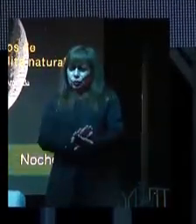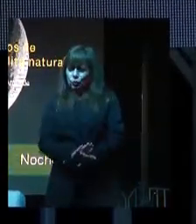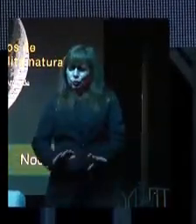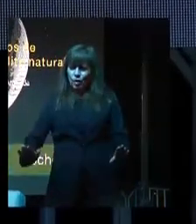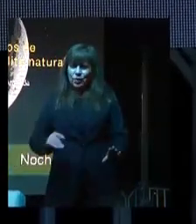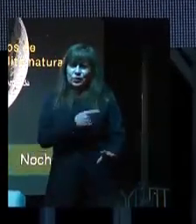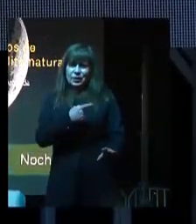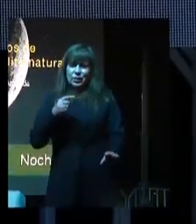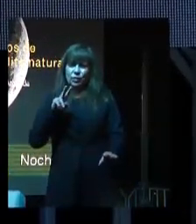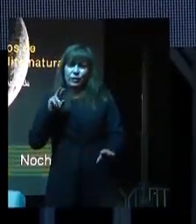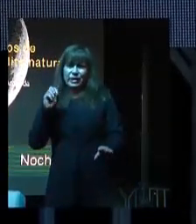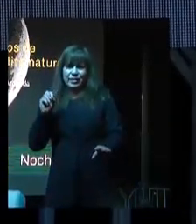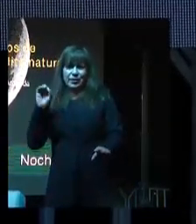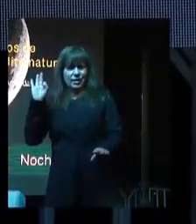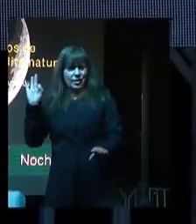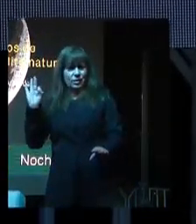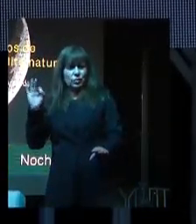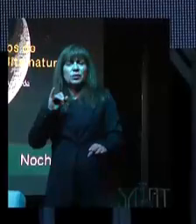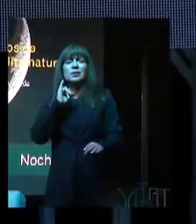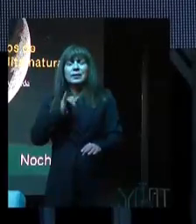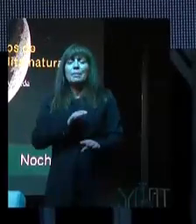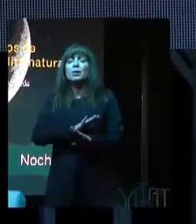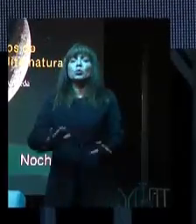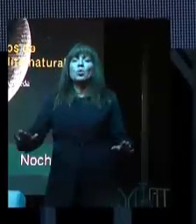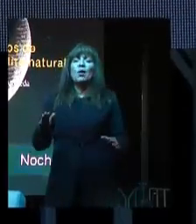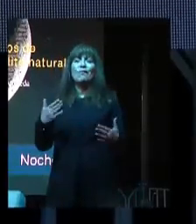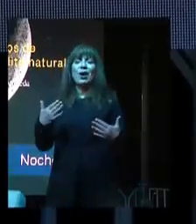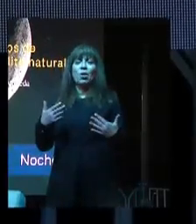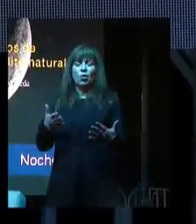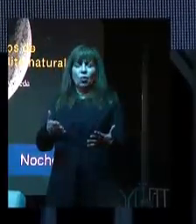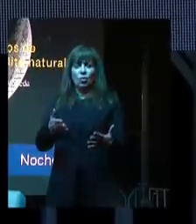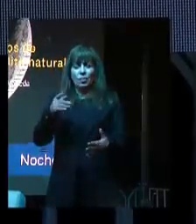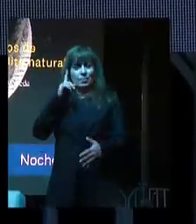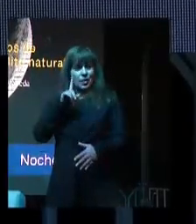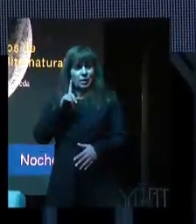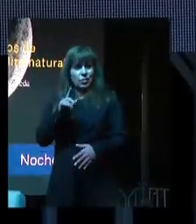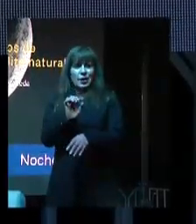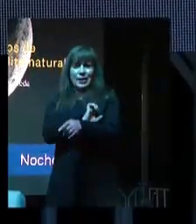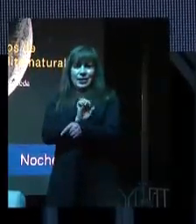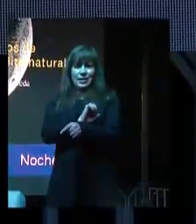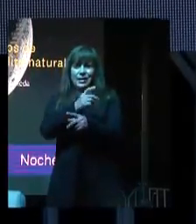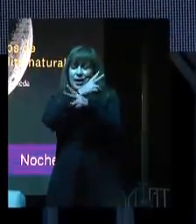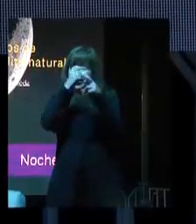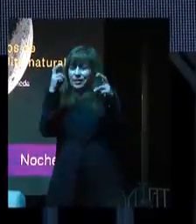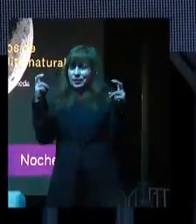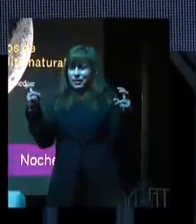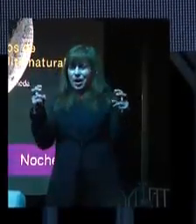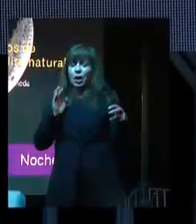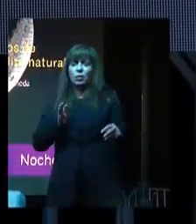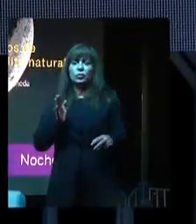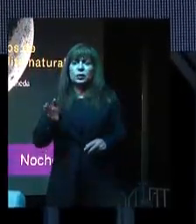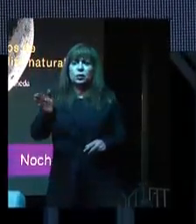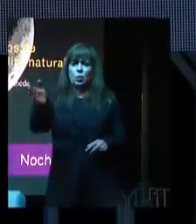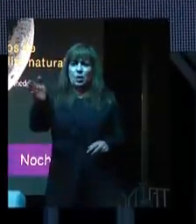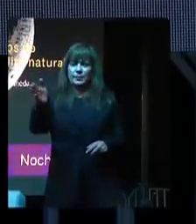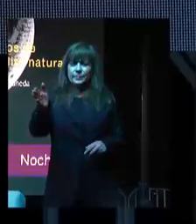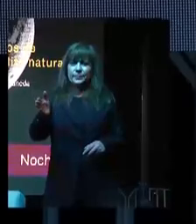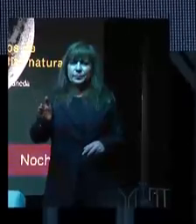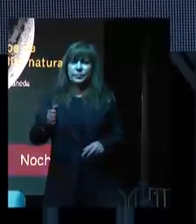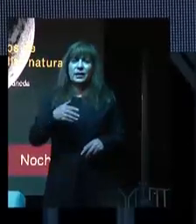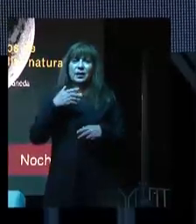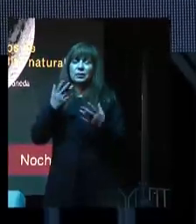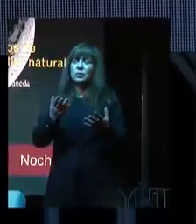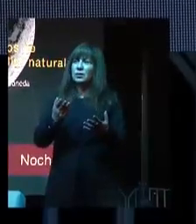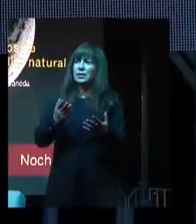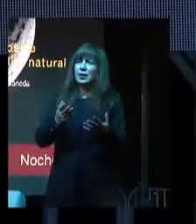El suelo va a estar más o menos fresco siempre. Pero uno va a tener energía eléctrica continua. Entonces van a ir para